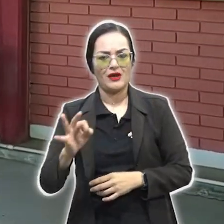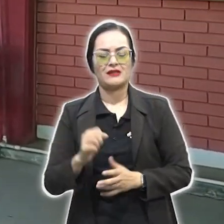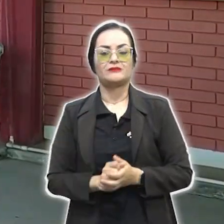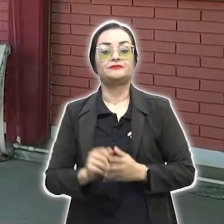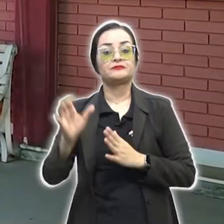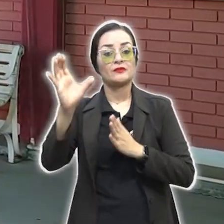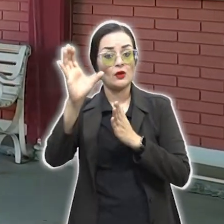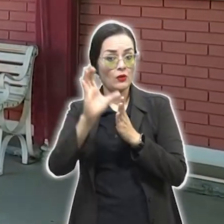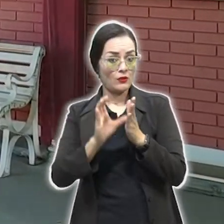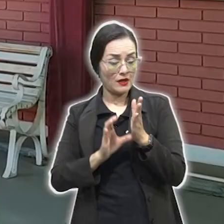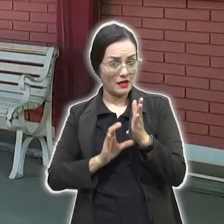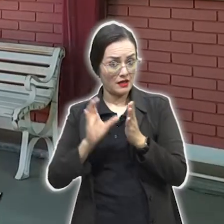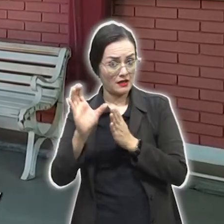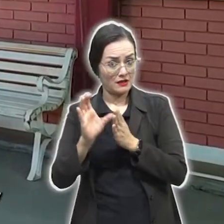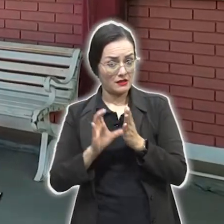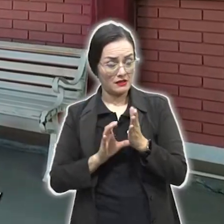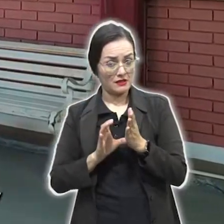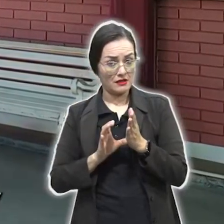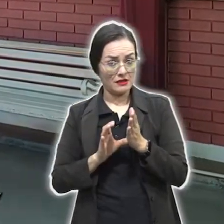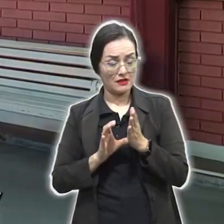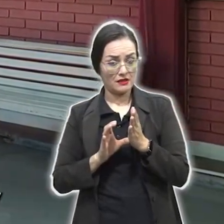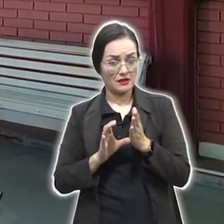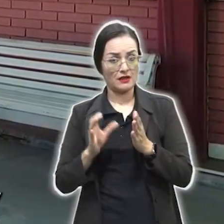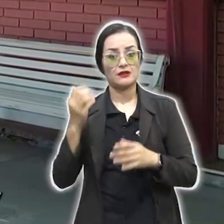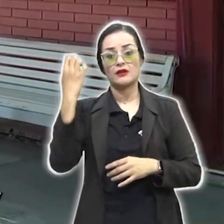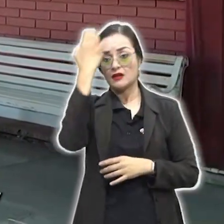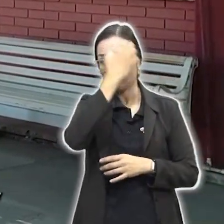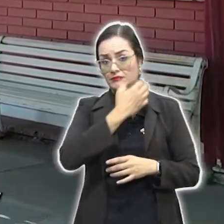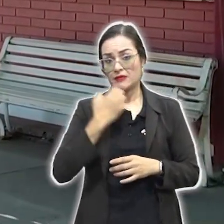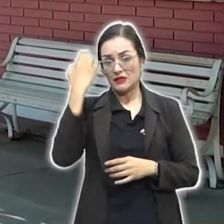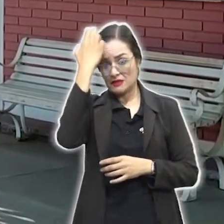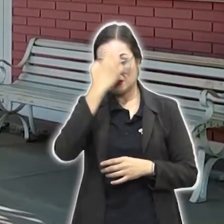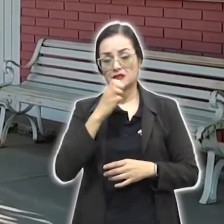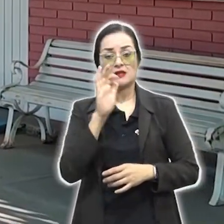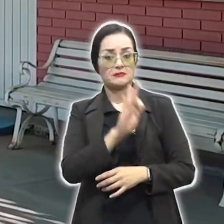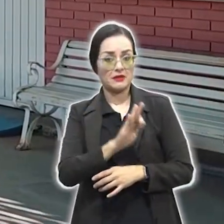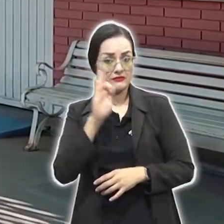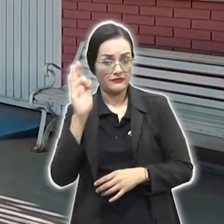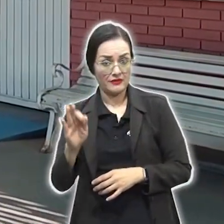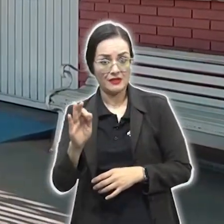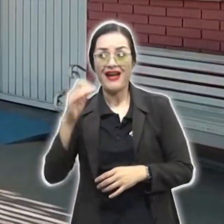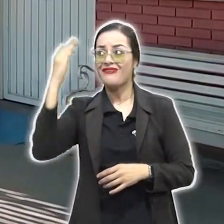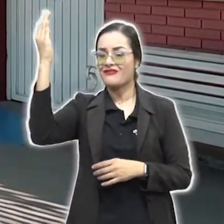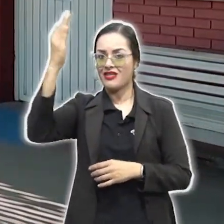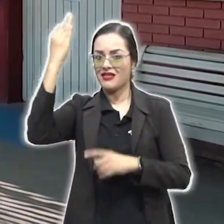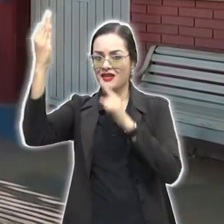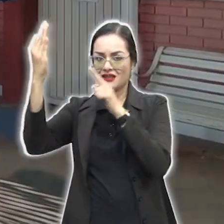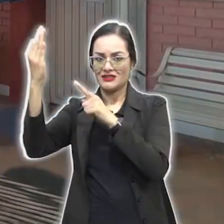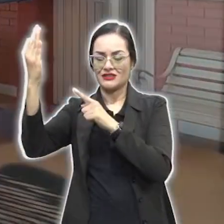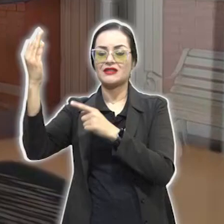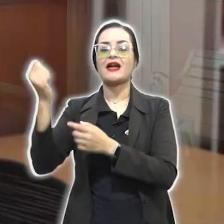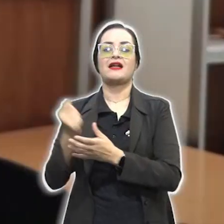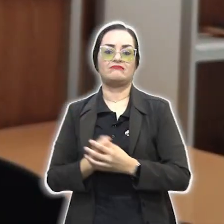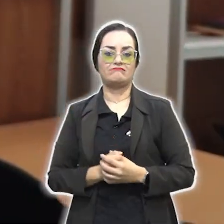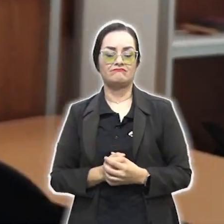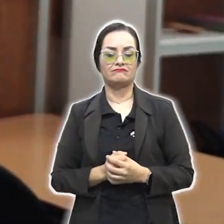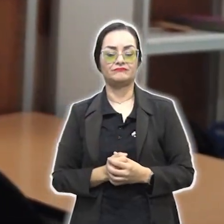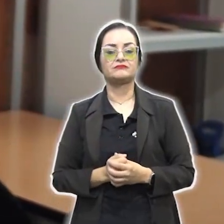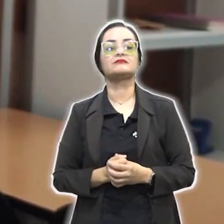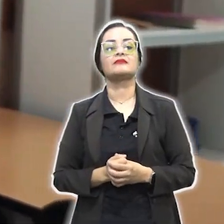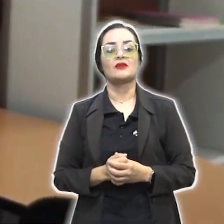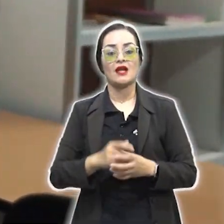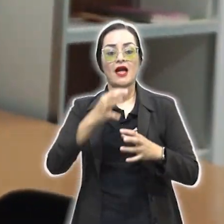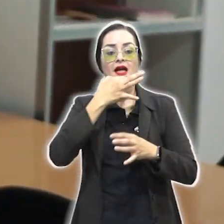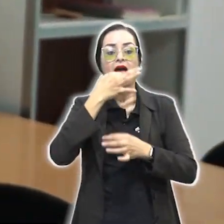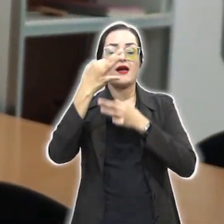Tenemos un calendario para la solicitud de exámenes que lo manda la federación. Entonces nosotros informamos a los alumnos, miren, se va a